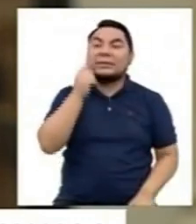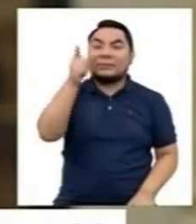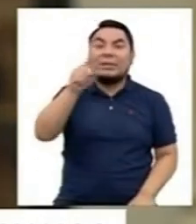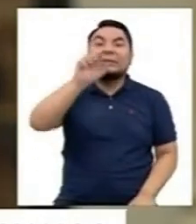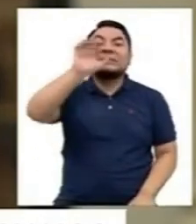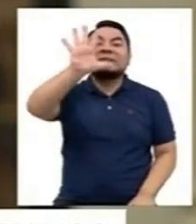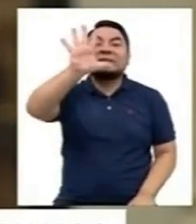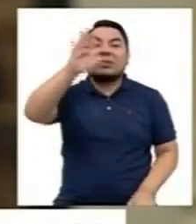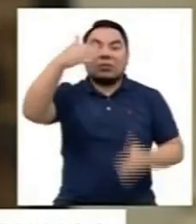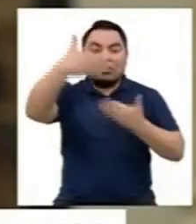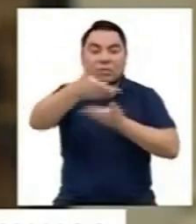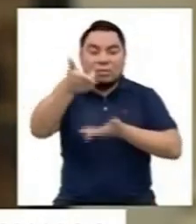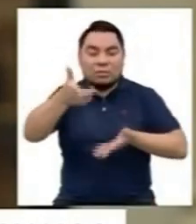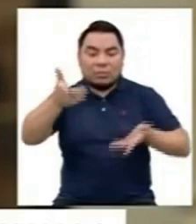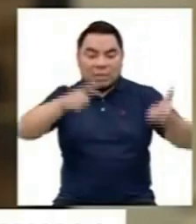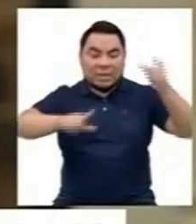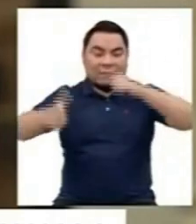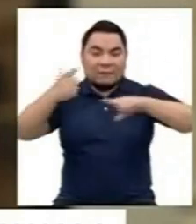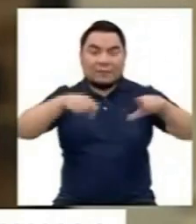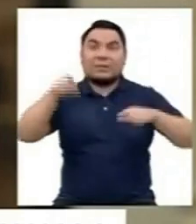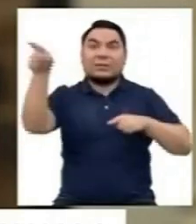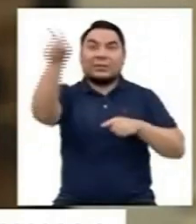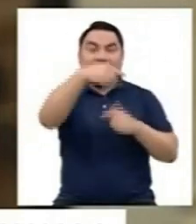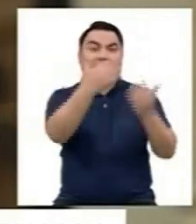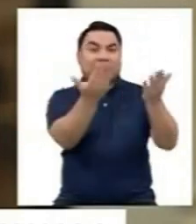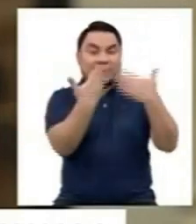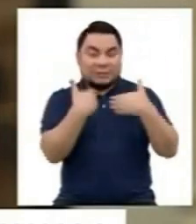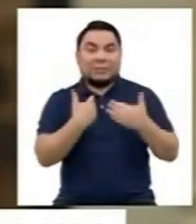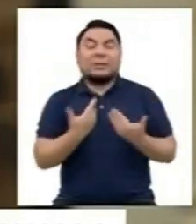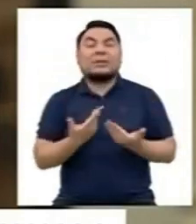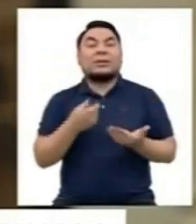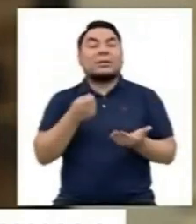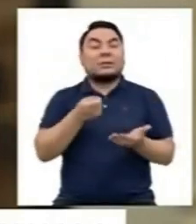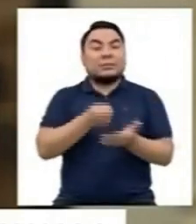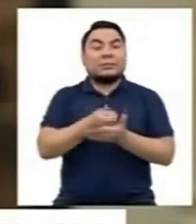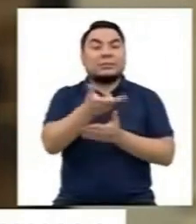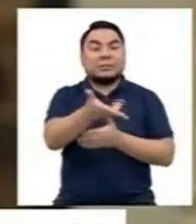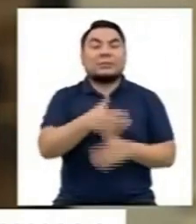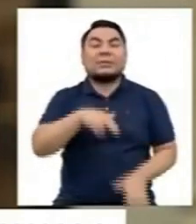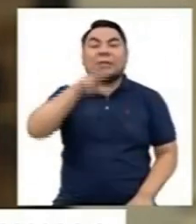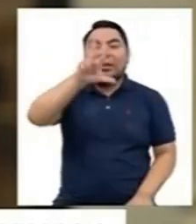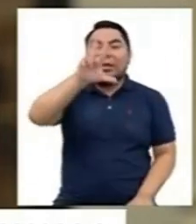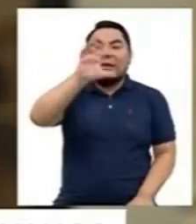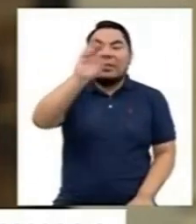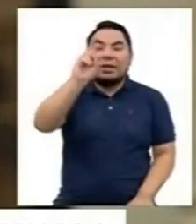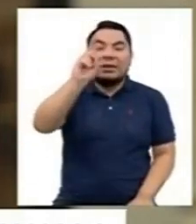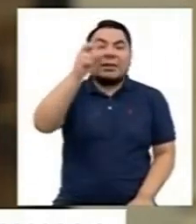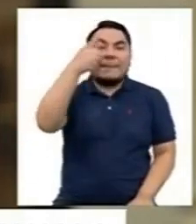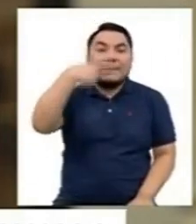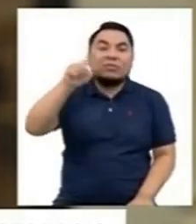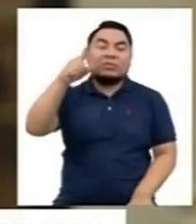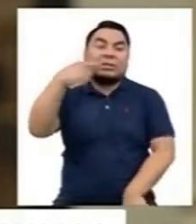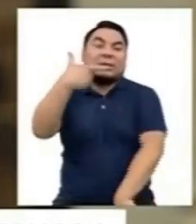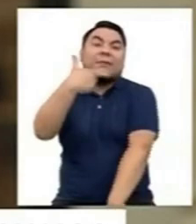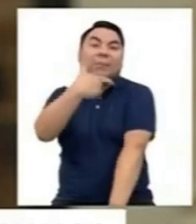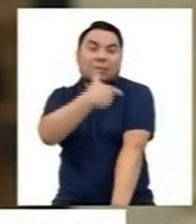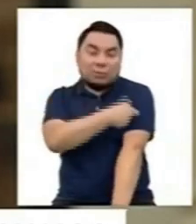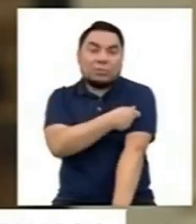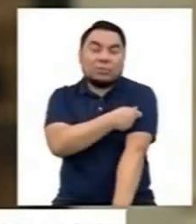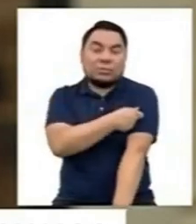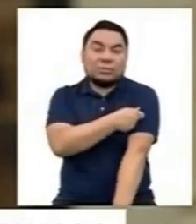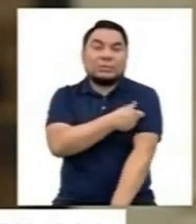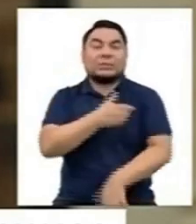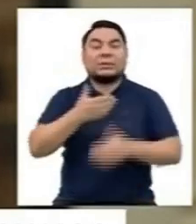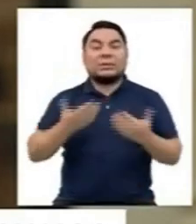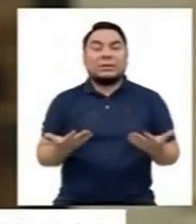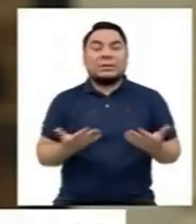Ojo, llegando al país en diciembre, lo cual no se involucra que al día siguiente se va a desplegar, sino que toma un periodo de tiempo. Ahora hablaremos,